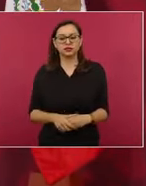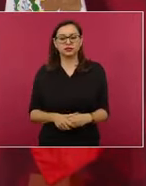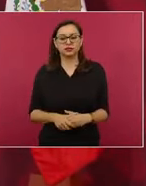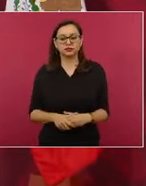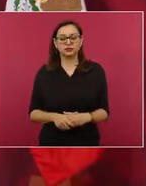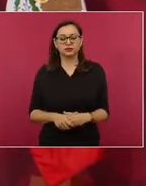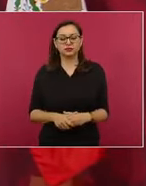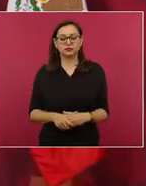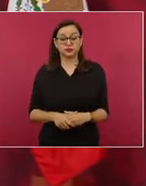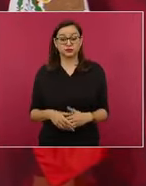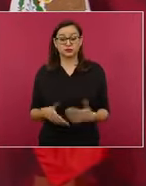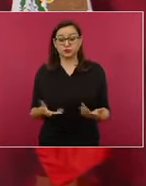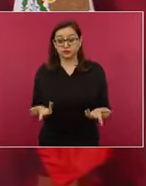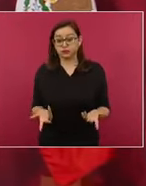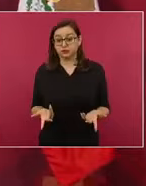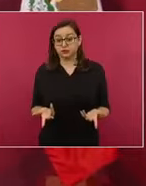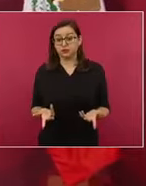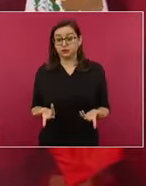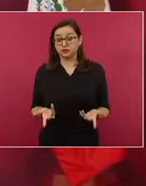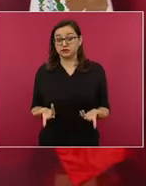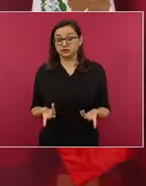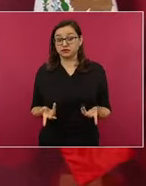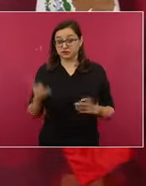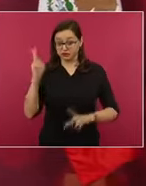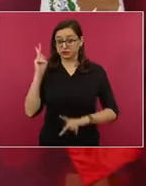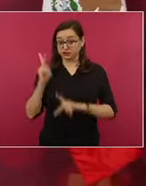En una buena cantidad